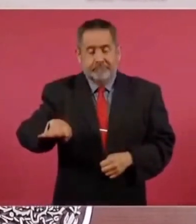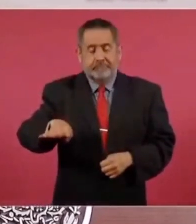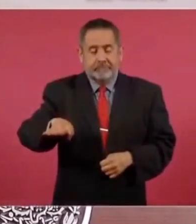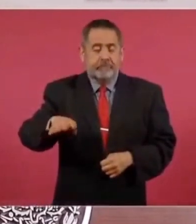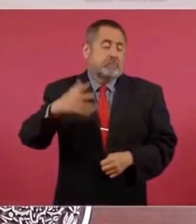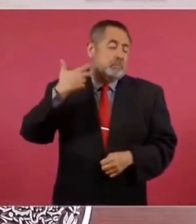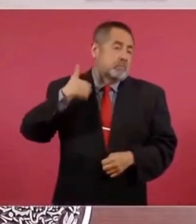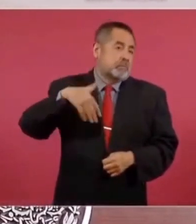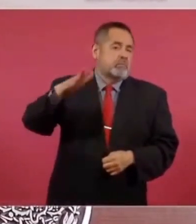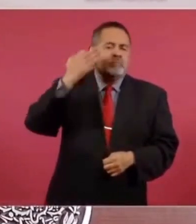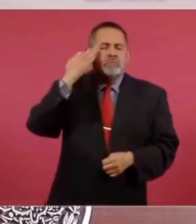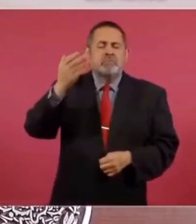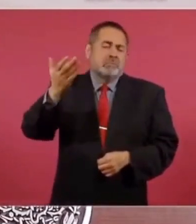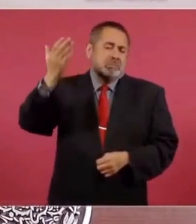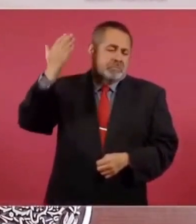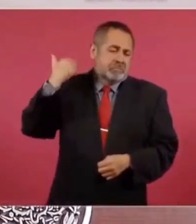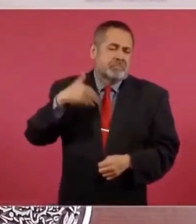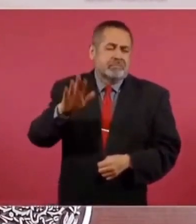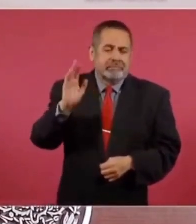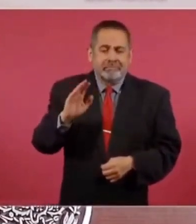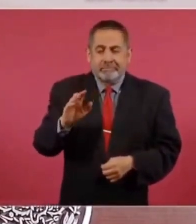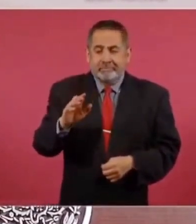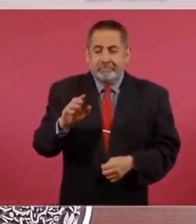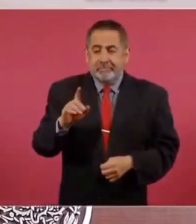¿Cuánto tiempo tiene?